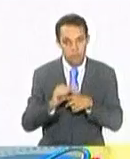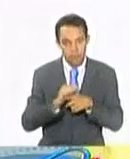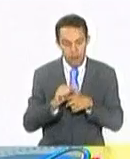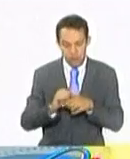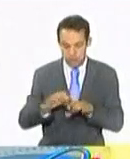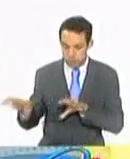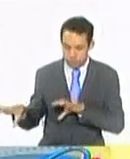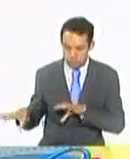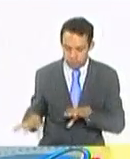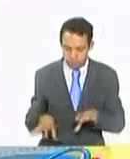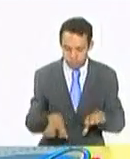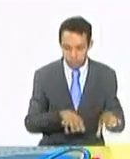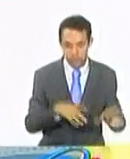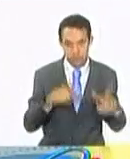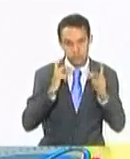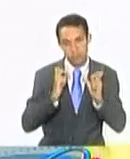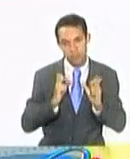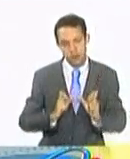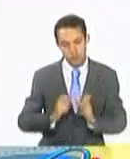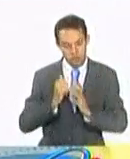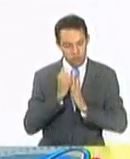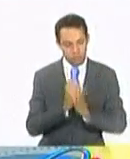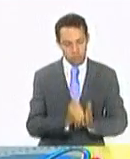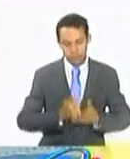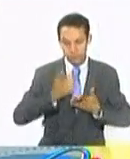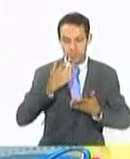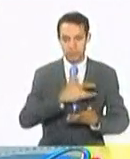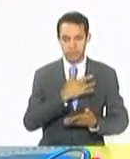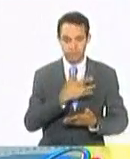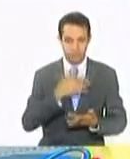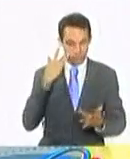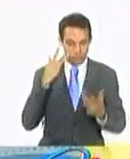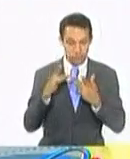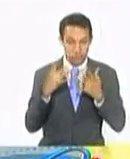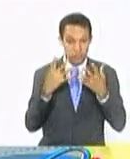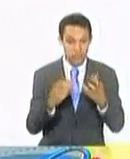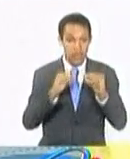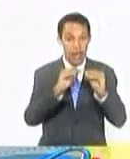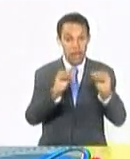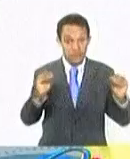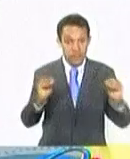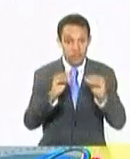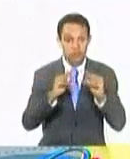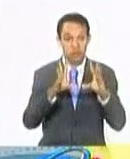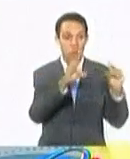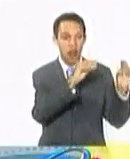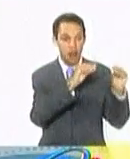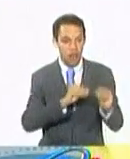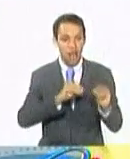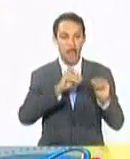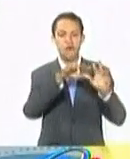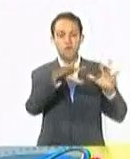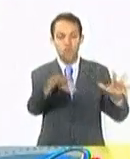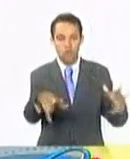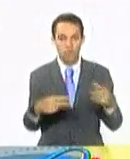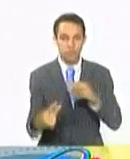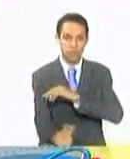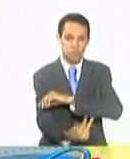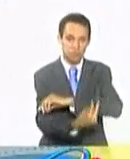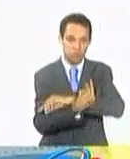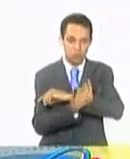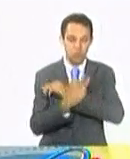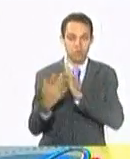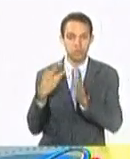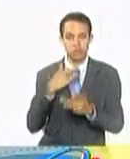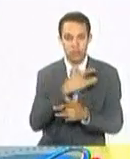humano y queremos que cada vez ustedes nos inviten más personas para que tengan un apoyo importante de la